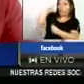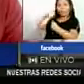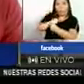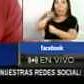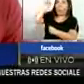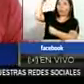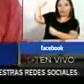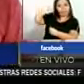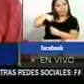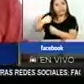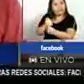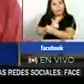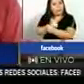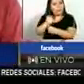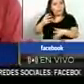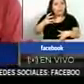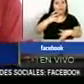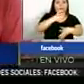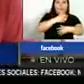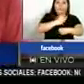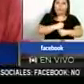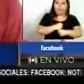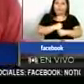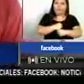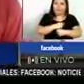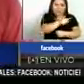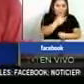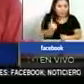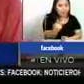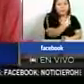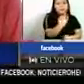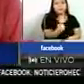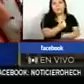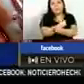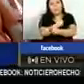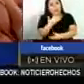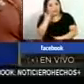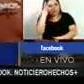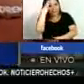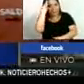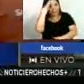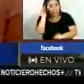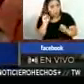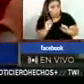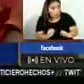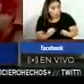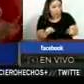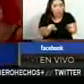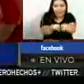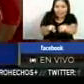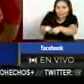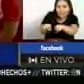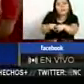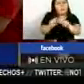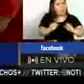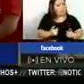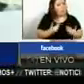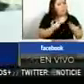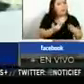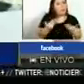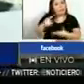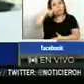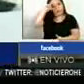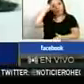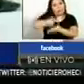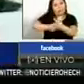nosotros y la confianza y también el amor a nuestro prójimo saber que podemos ayudar a nuestros hermanos salvadoreños con un poquito de nuestro esfuerzo